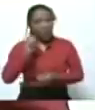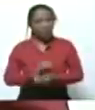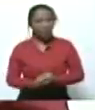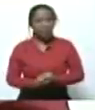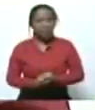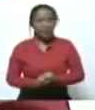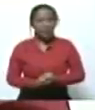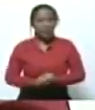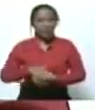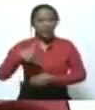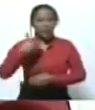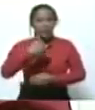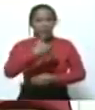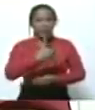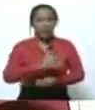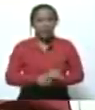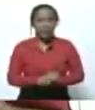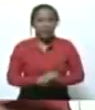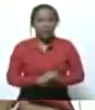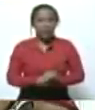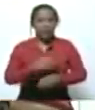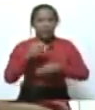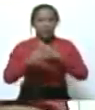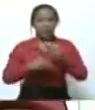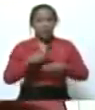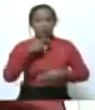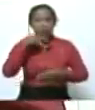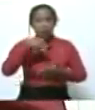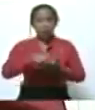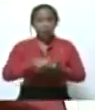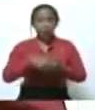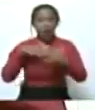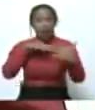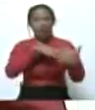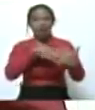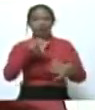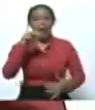Recuerda que cuando hubo lo que llamamos la guerra de las Malvinas,